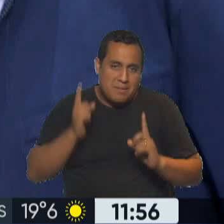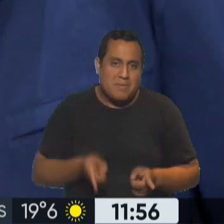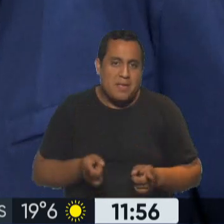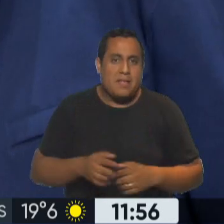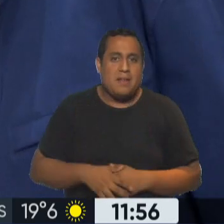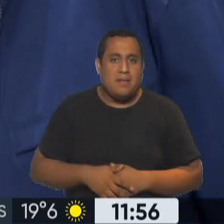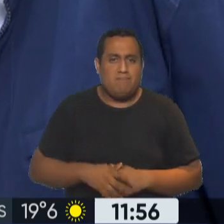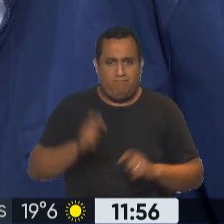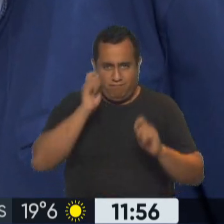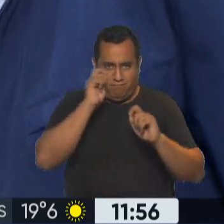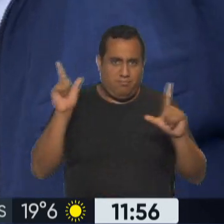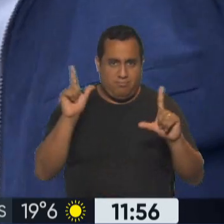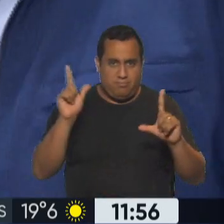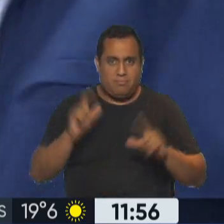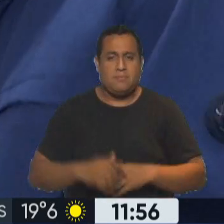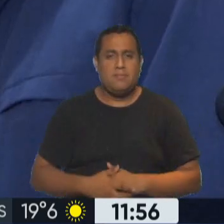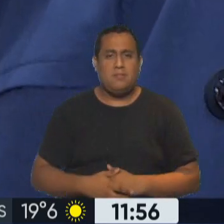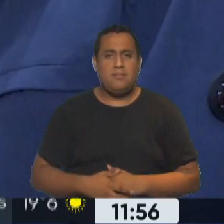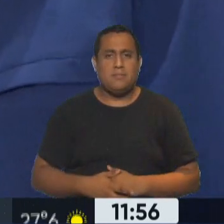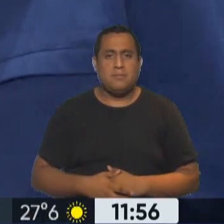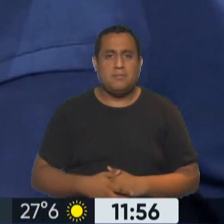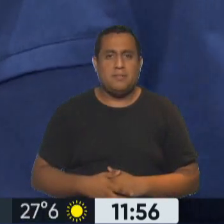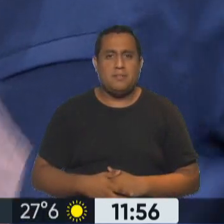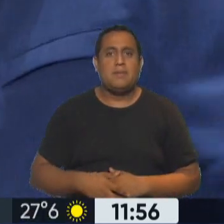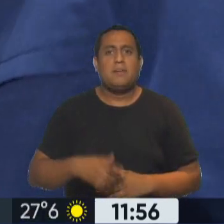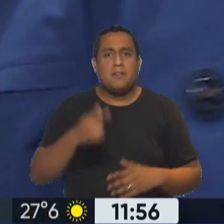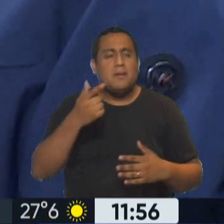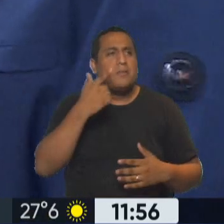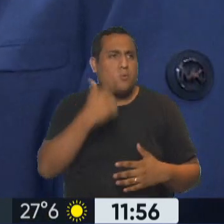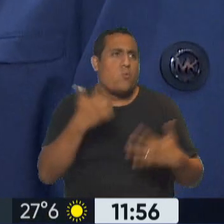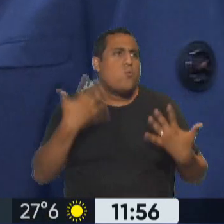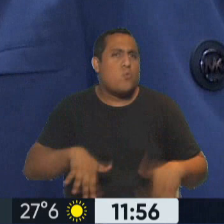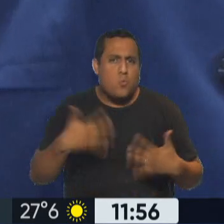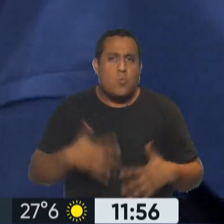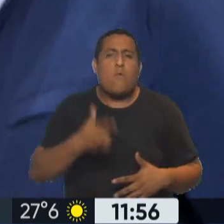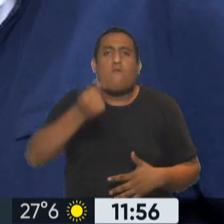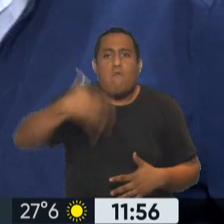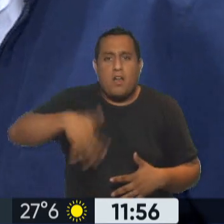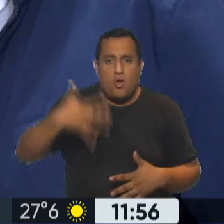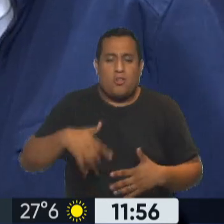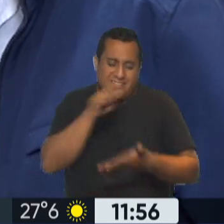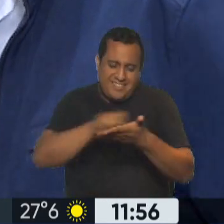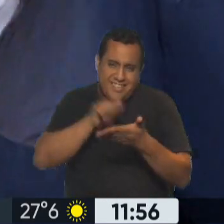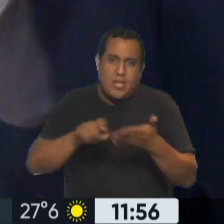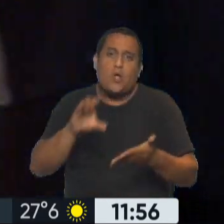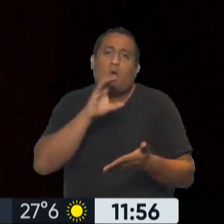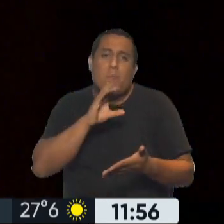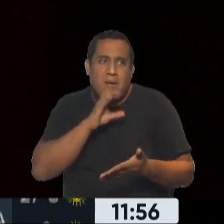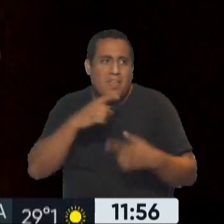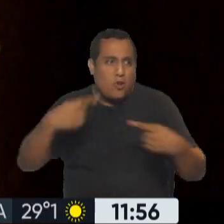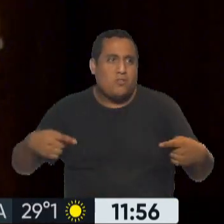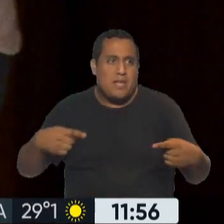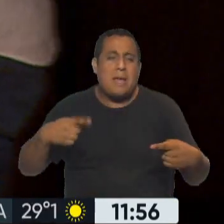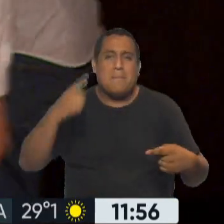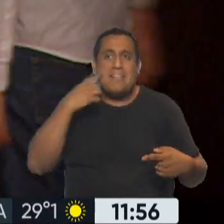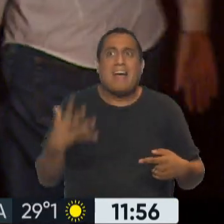y aparte, nada, que se valore como la comedia, ¿viste? Que siempre uno cuando escribe comedia, cuando hace comedia, nunca espera